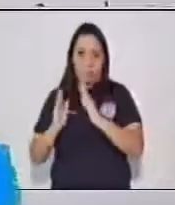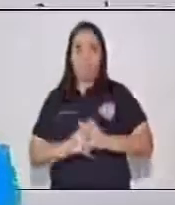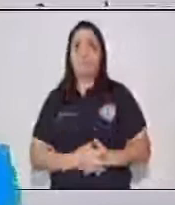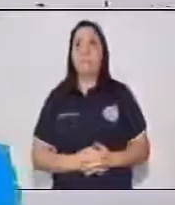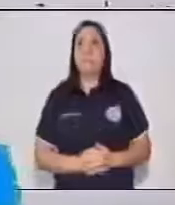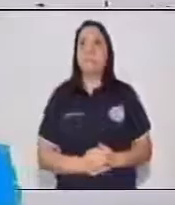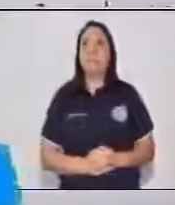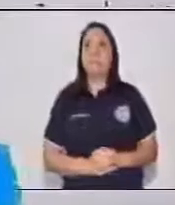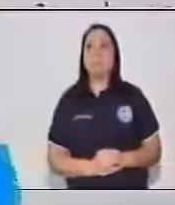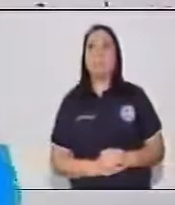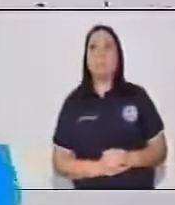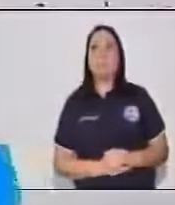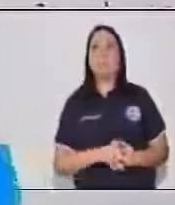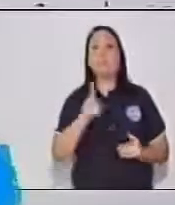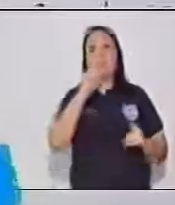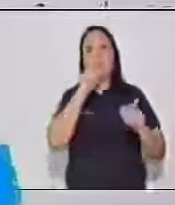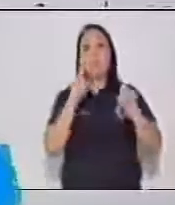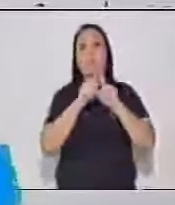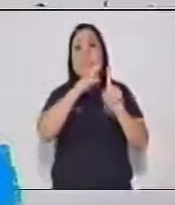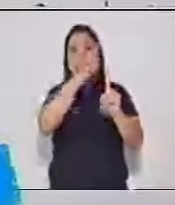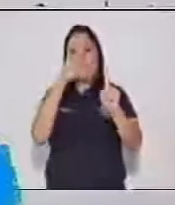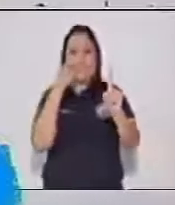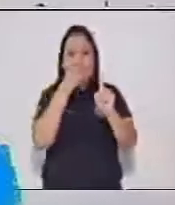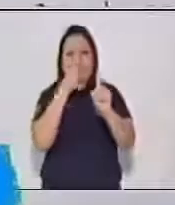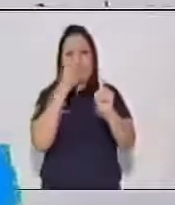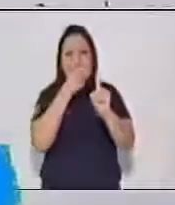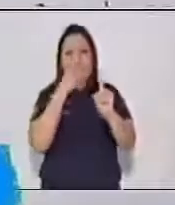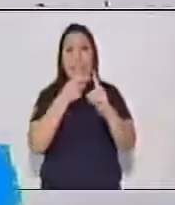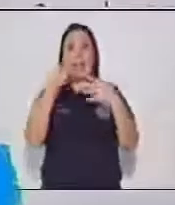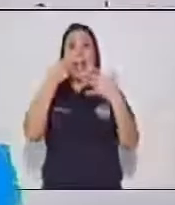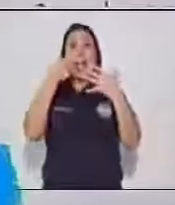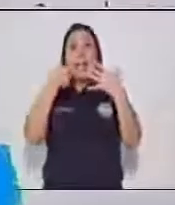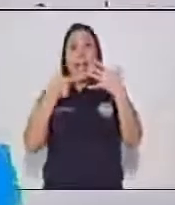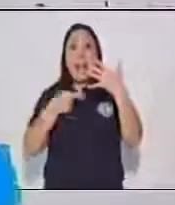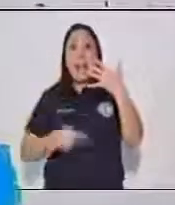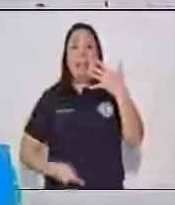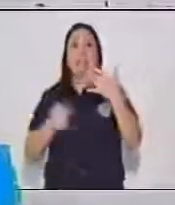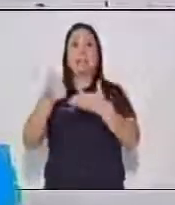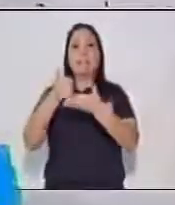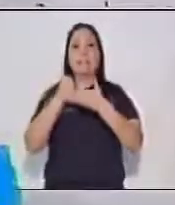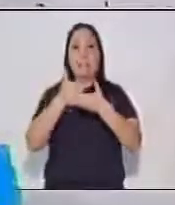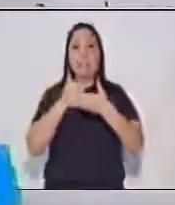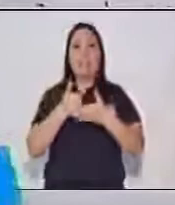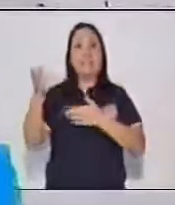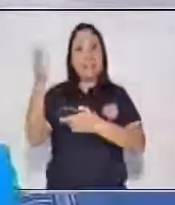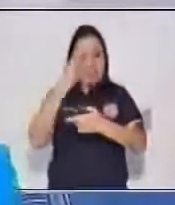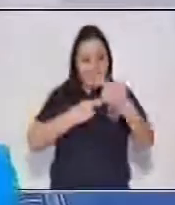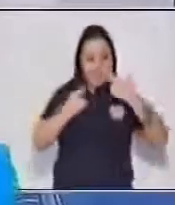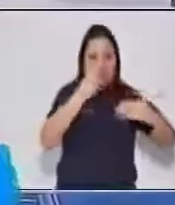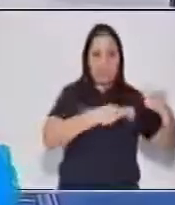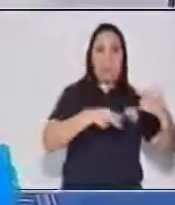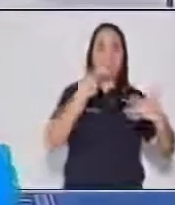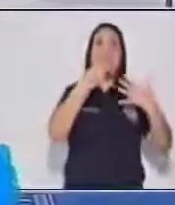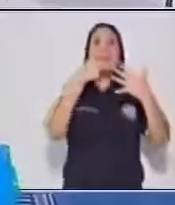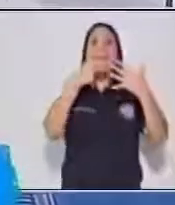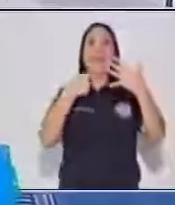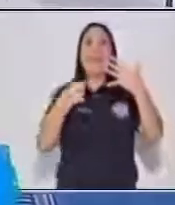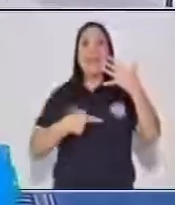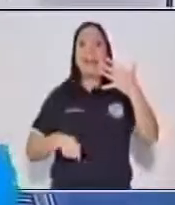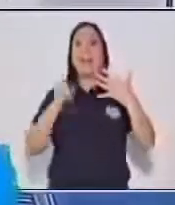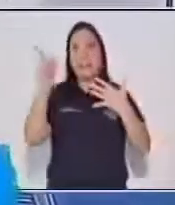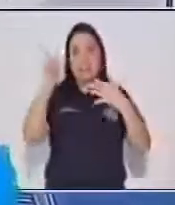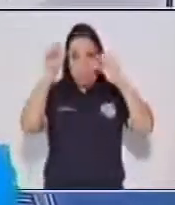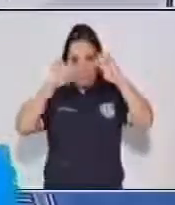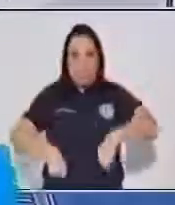y pues vas a identificar y conseguir esos elementos que te ayuden. Y aquí regresamos a los elementos, porque aquí es donde